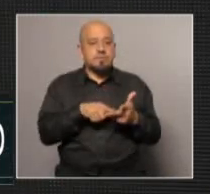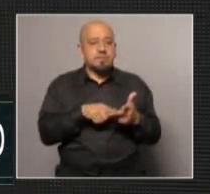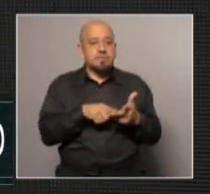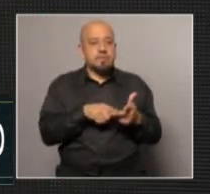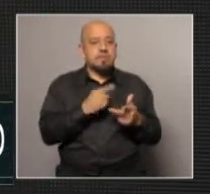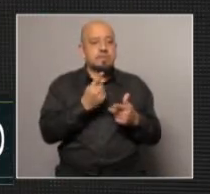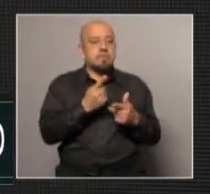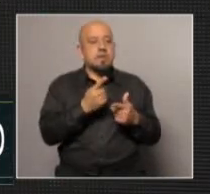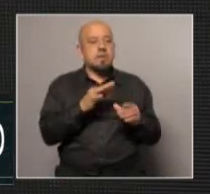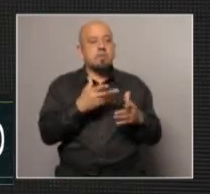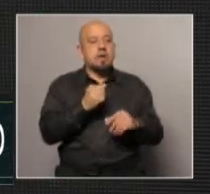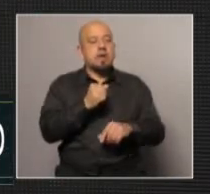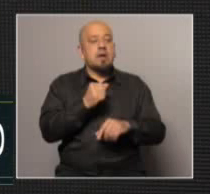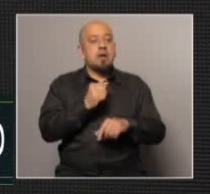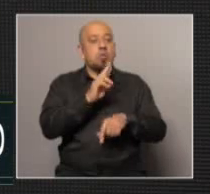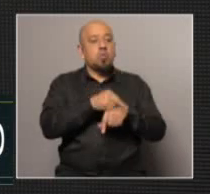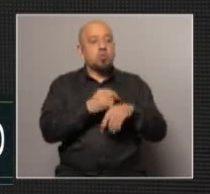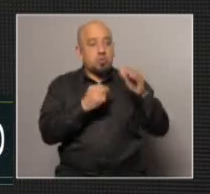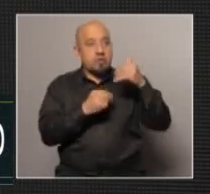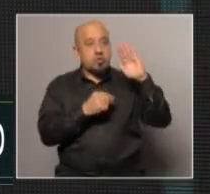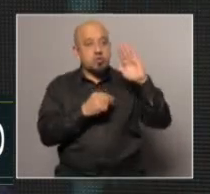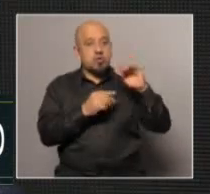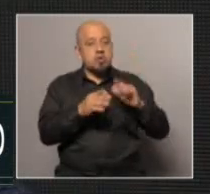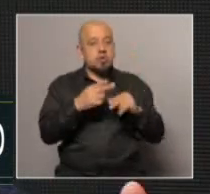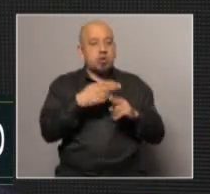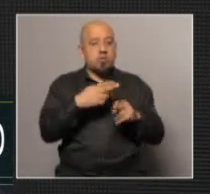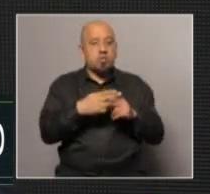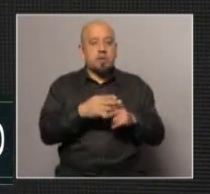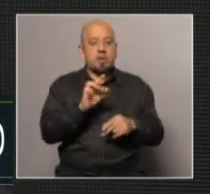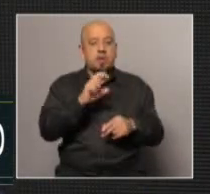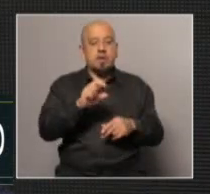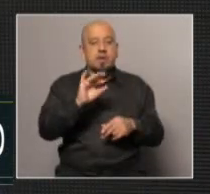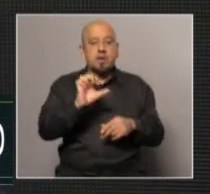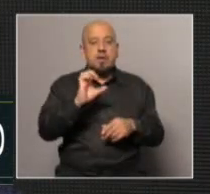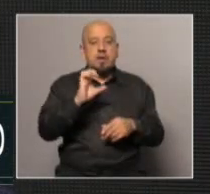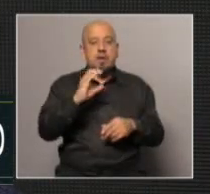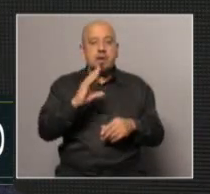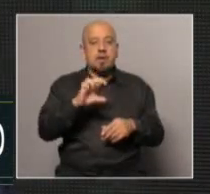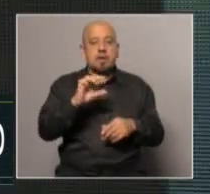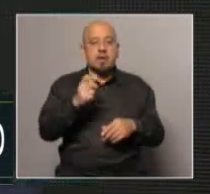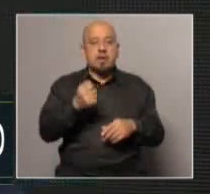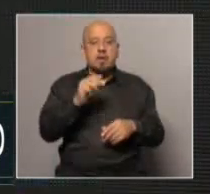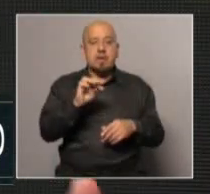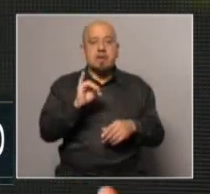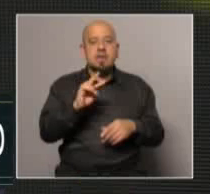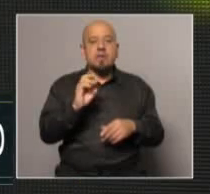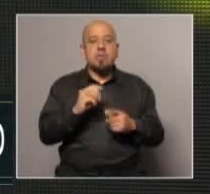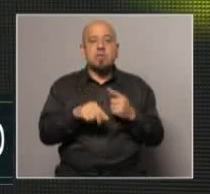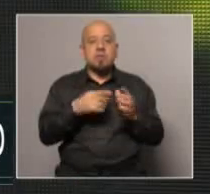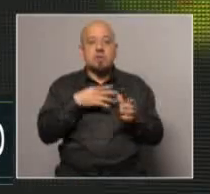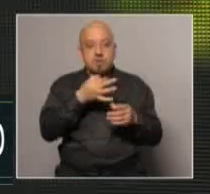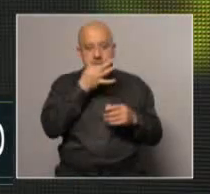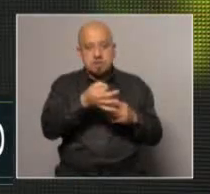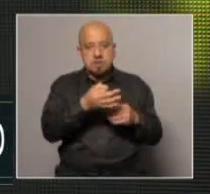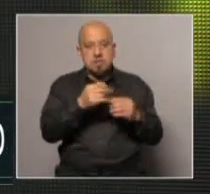es el cannabis para uso adulto, que se ha dado en llamar recreativo y que hay que desterrar el uso de la palabra de recreativo, tiene que decirse